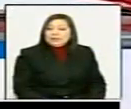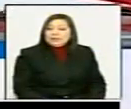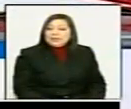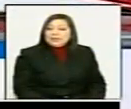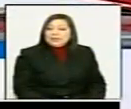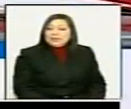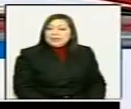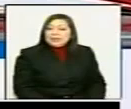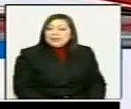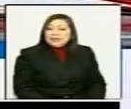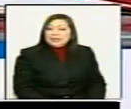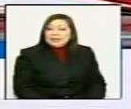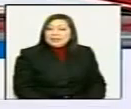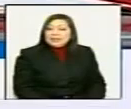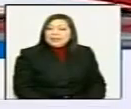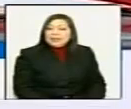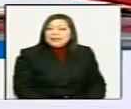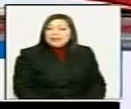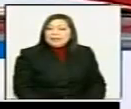al primer punto